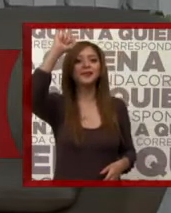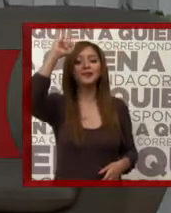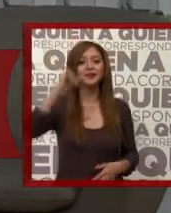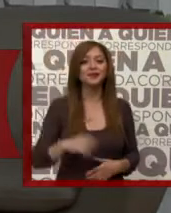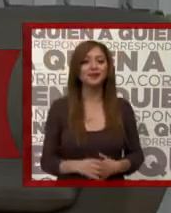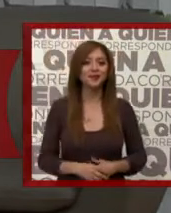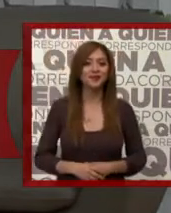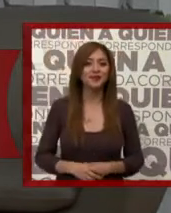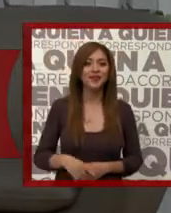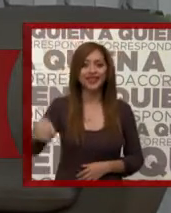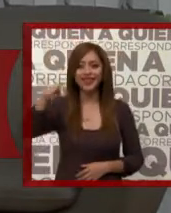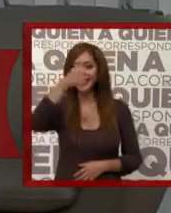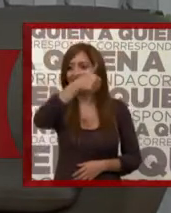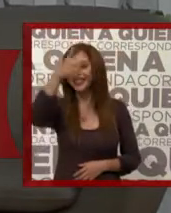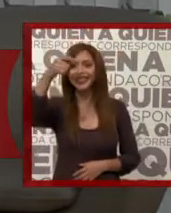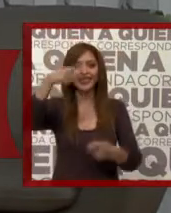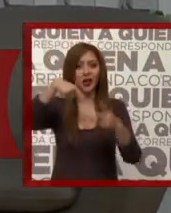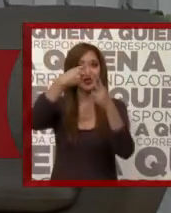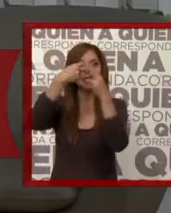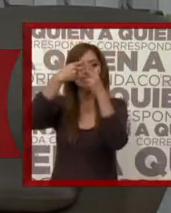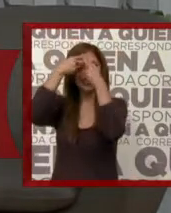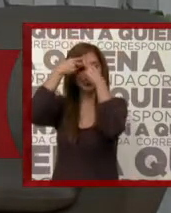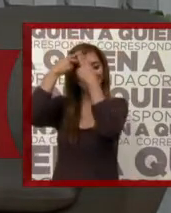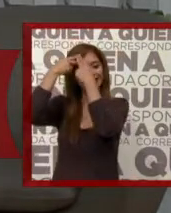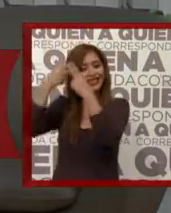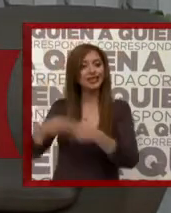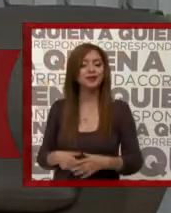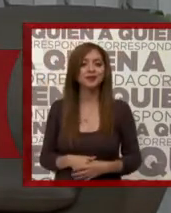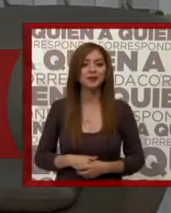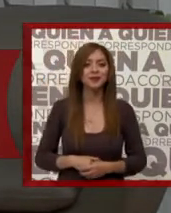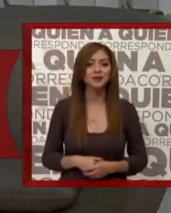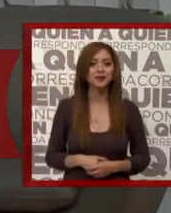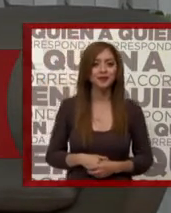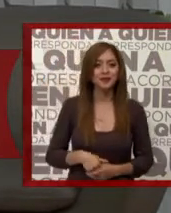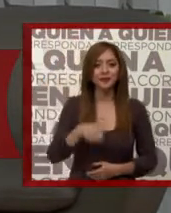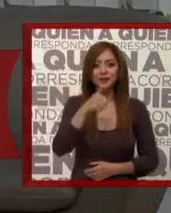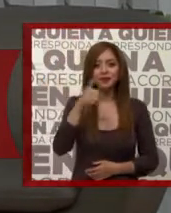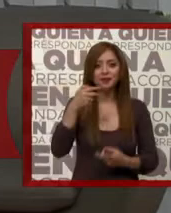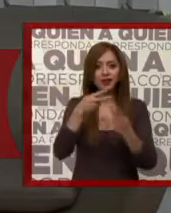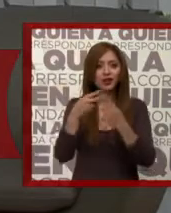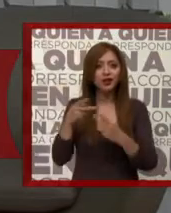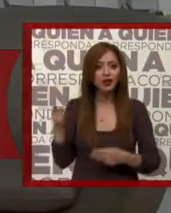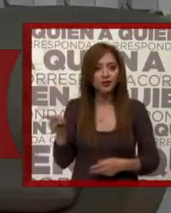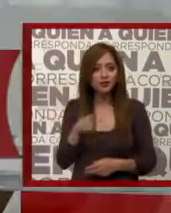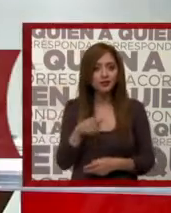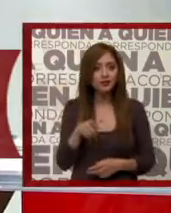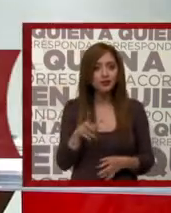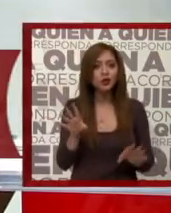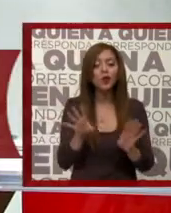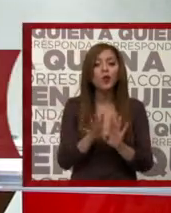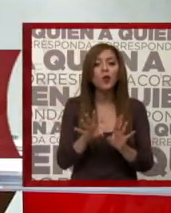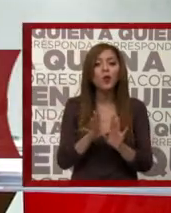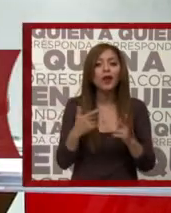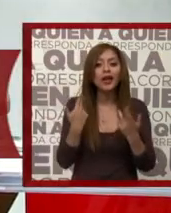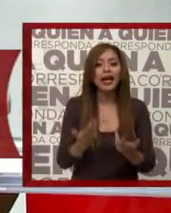¡Sí! No, estrellita para todos hoy, ¿eh? Qué bien se han portado. ¿Qué dijiste? Estrellita. No, de lo de esto, de cómo lo vas a